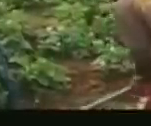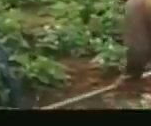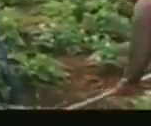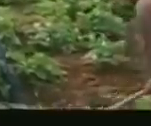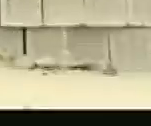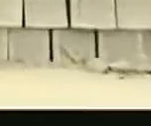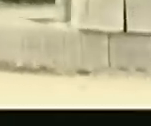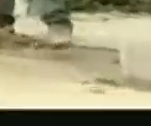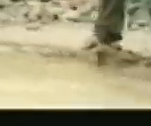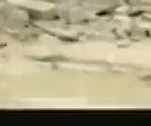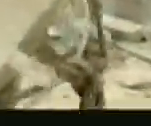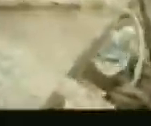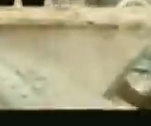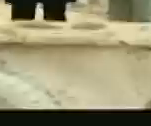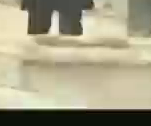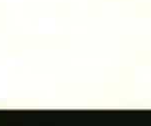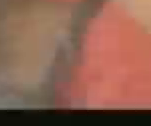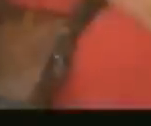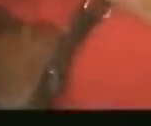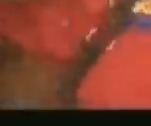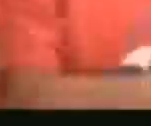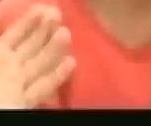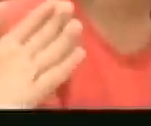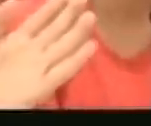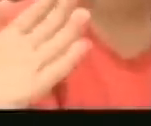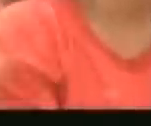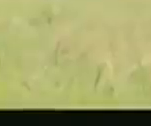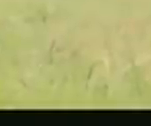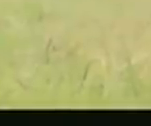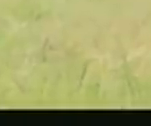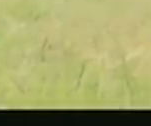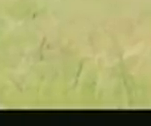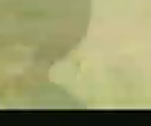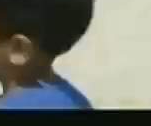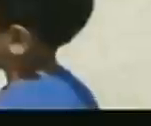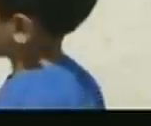cristiano, profundamente humanista. ¡Que viva la misión